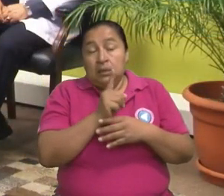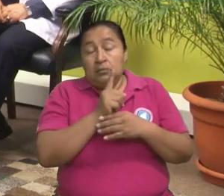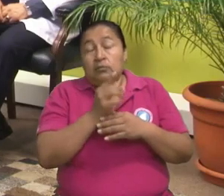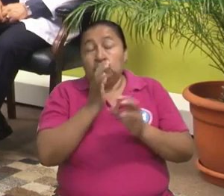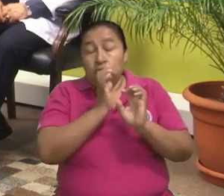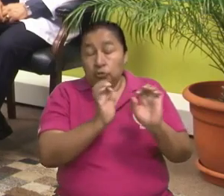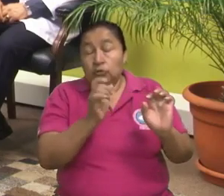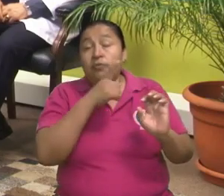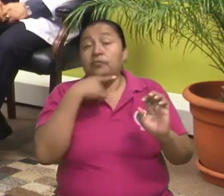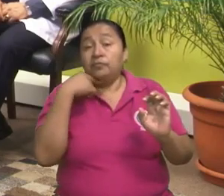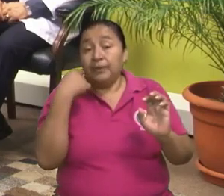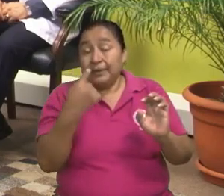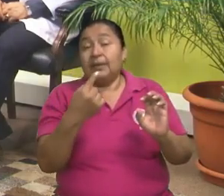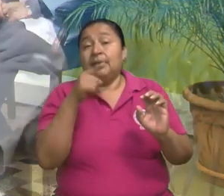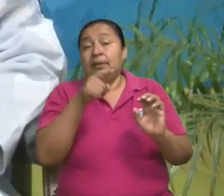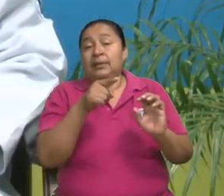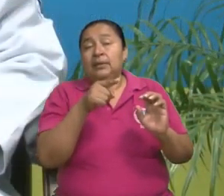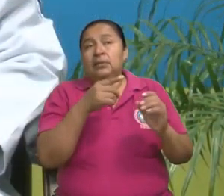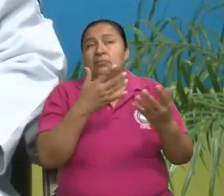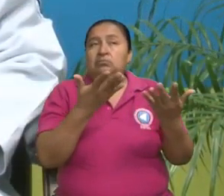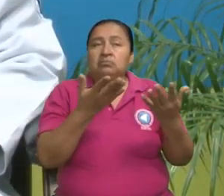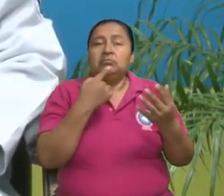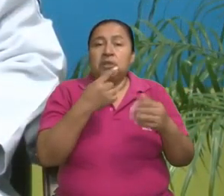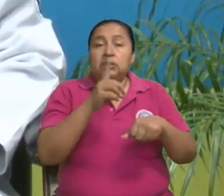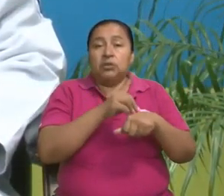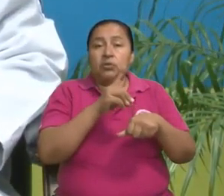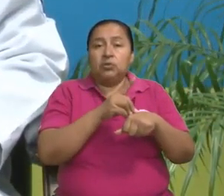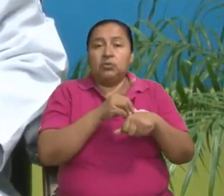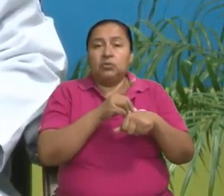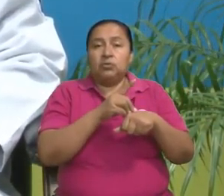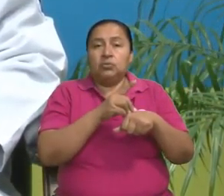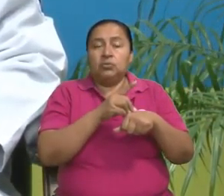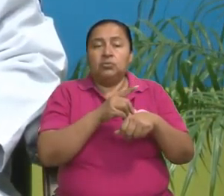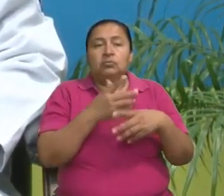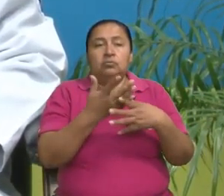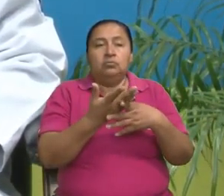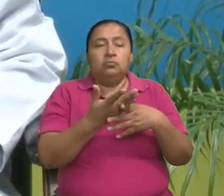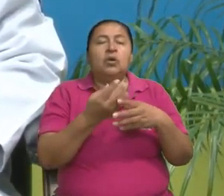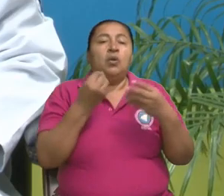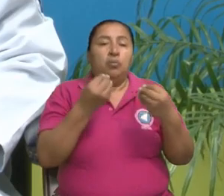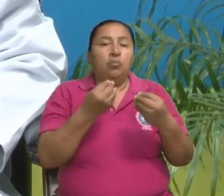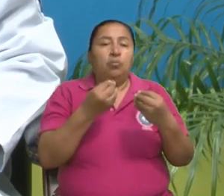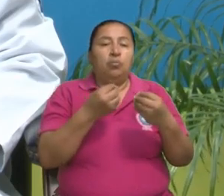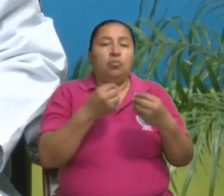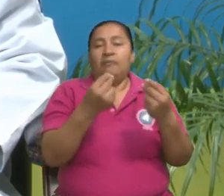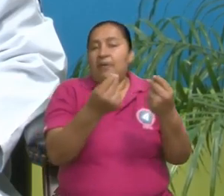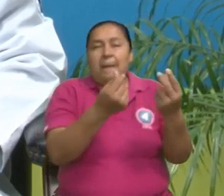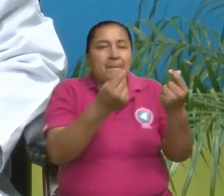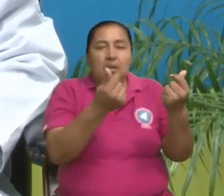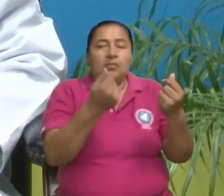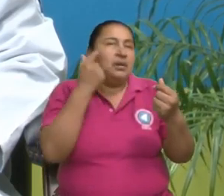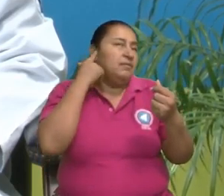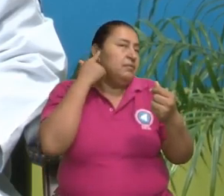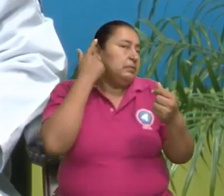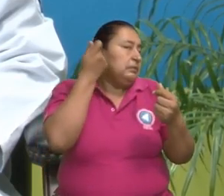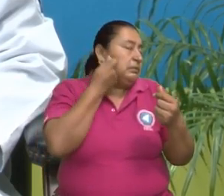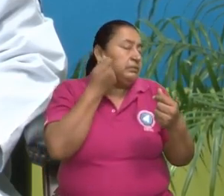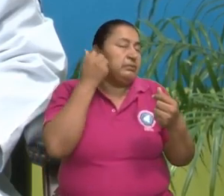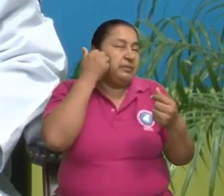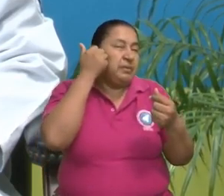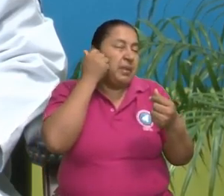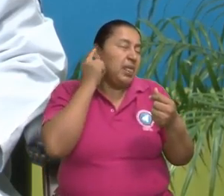son muy este muy lábil para las infecciones del oído porque